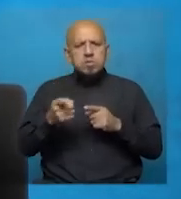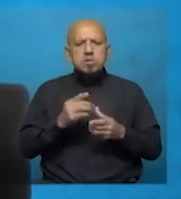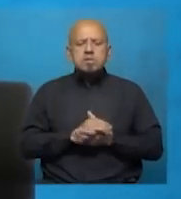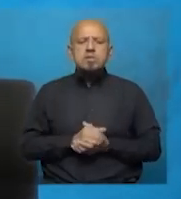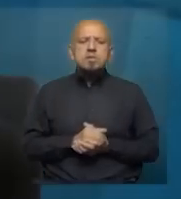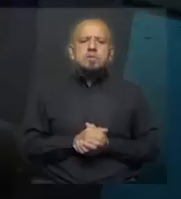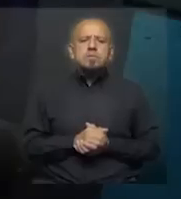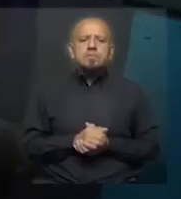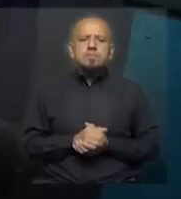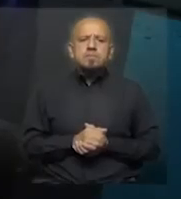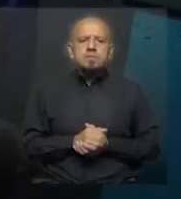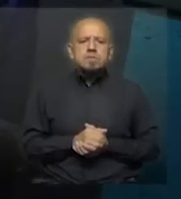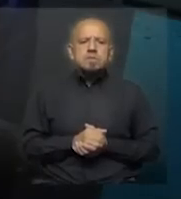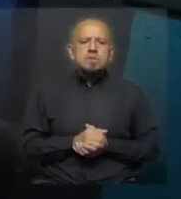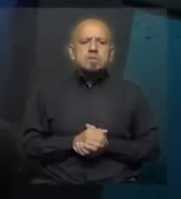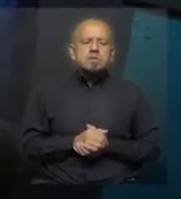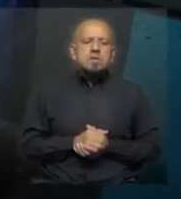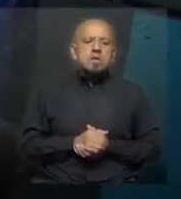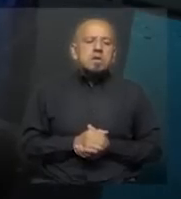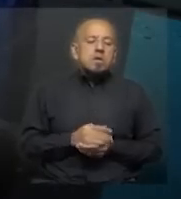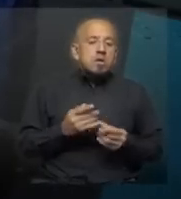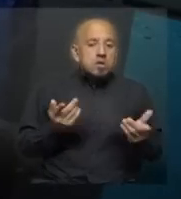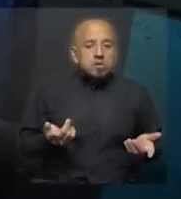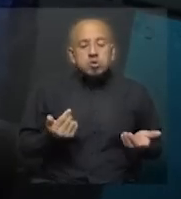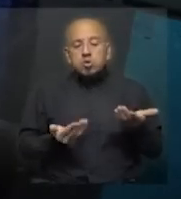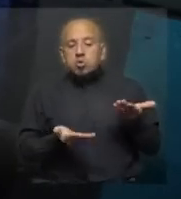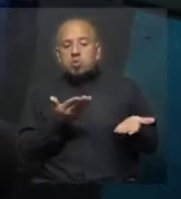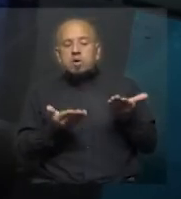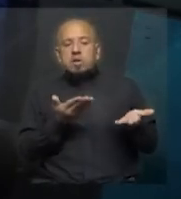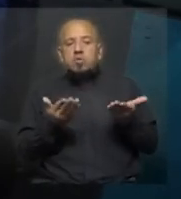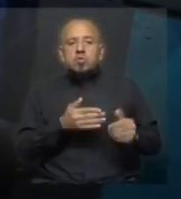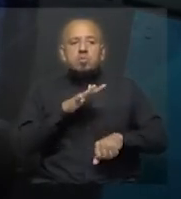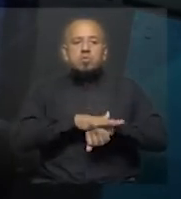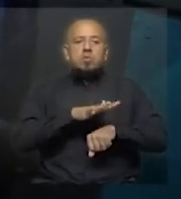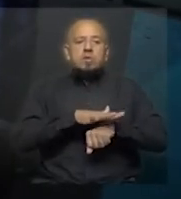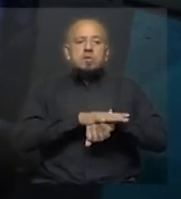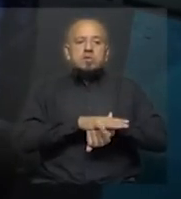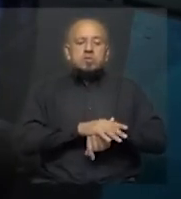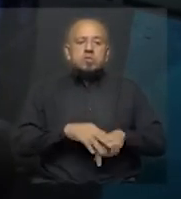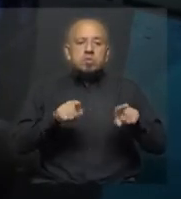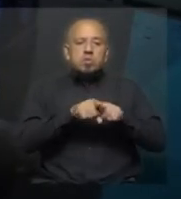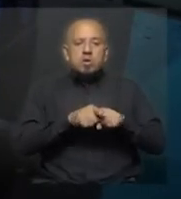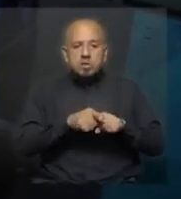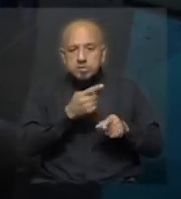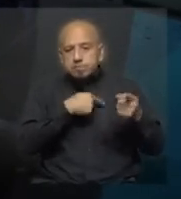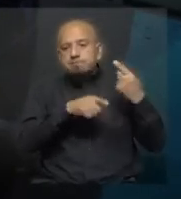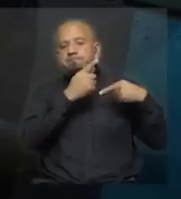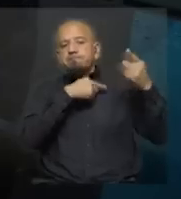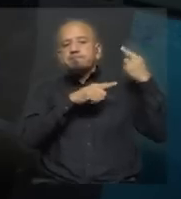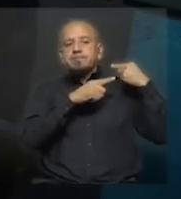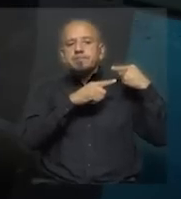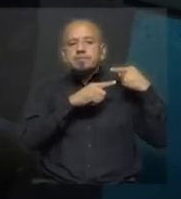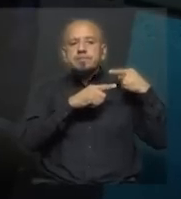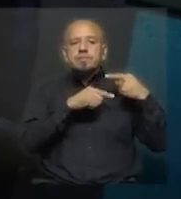cifras? Bueno, si nosotros comparamos con el mismo momento del periodo pasado, es decir, si